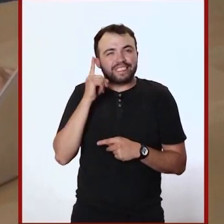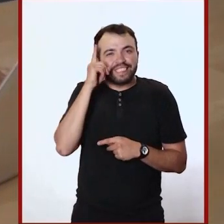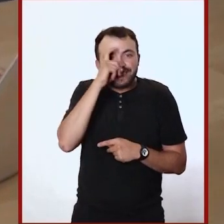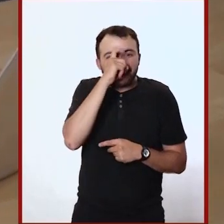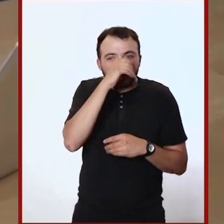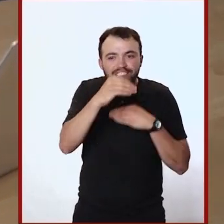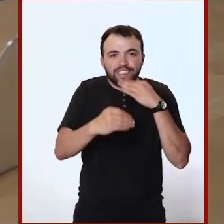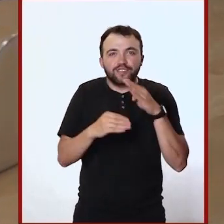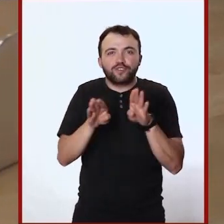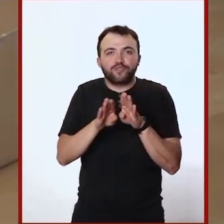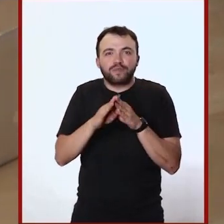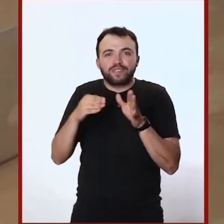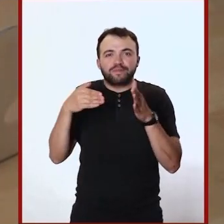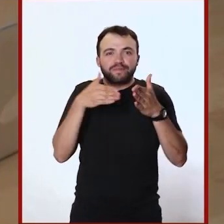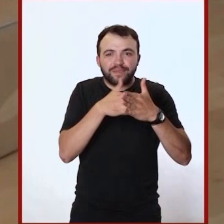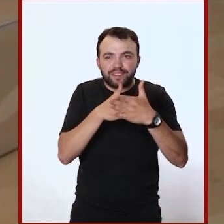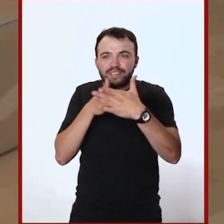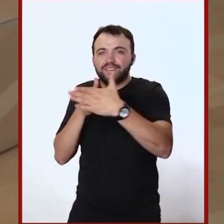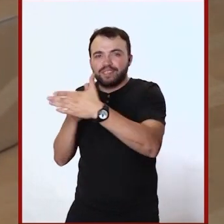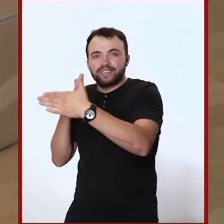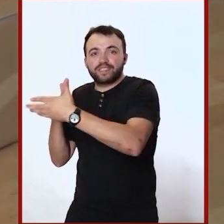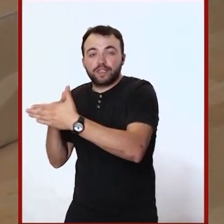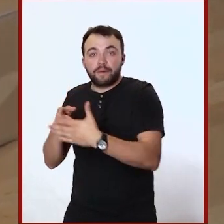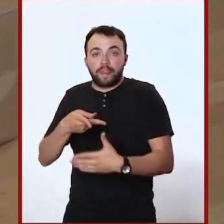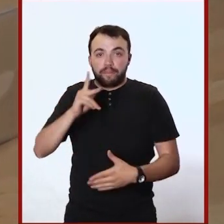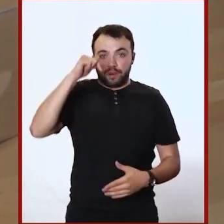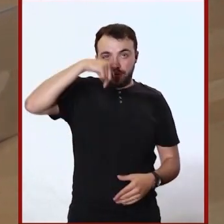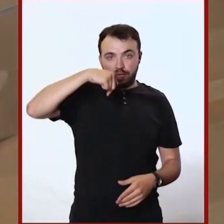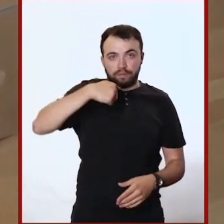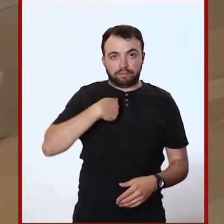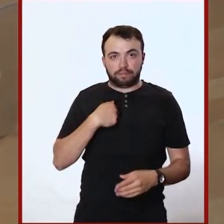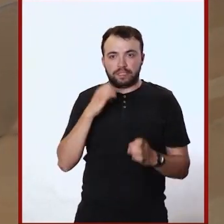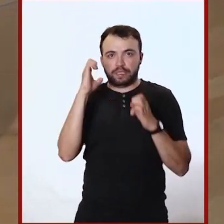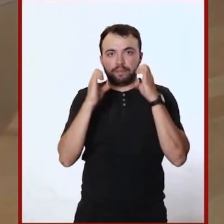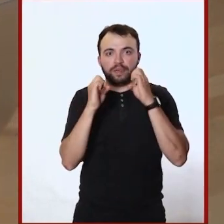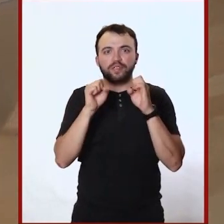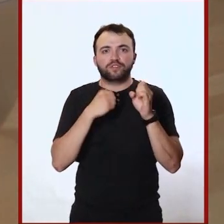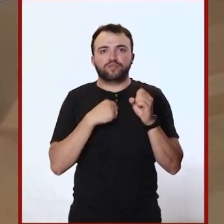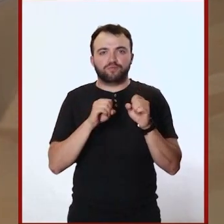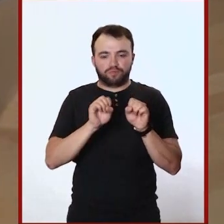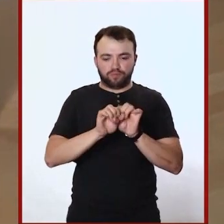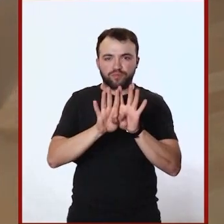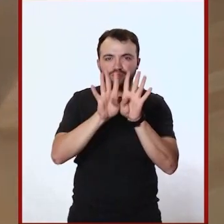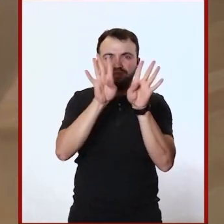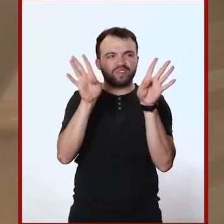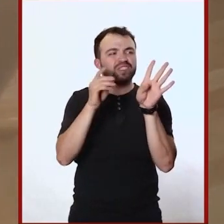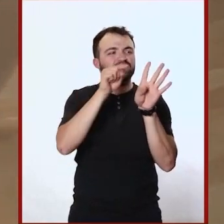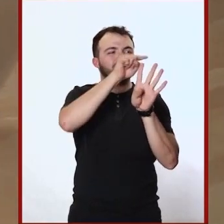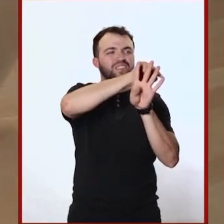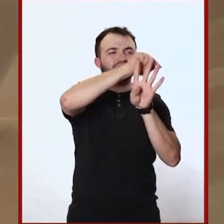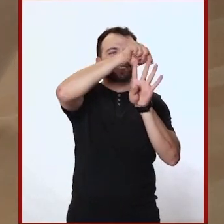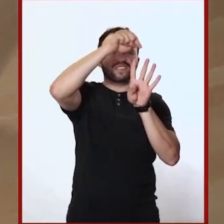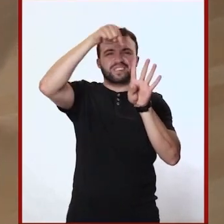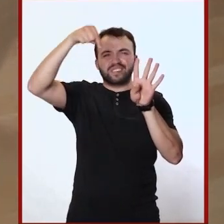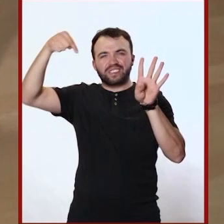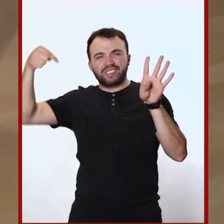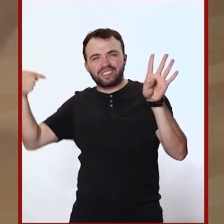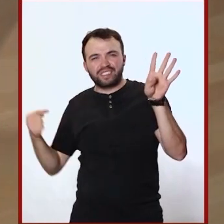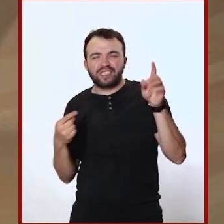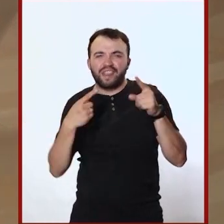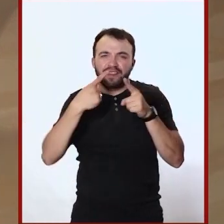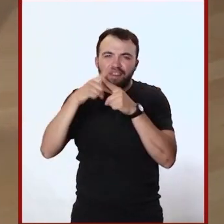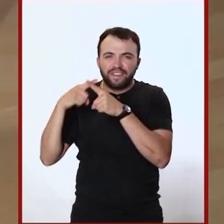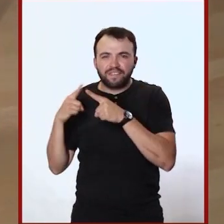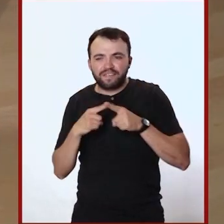les platicamos sobre todo el abanico de posibilidades para que puedan tomar las decisiones correctas al momento de querer formalizar y empezar